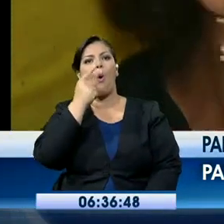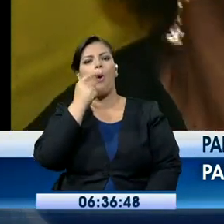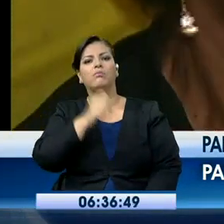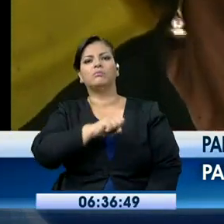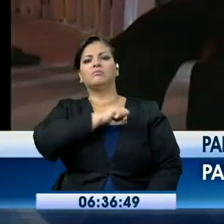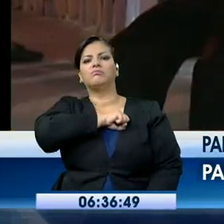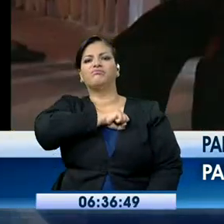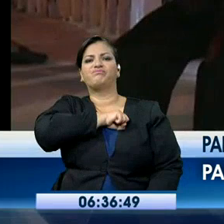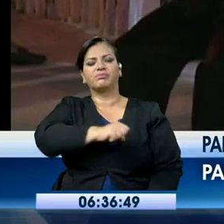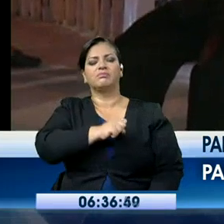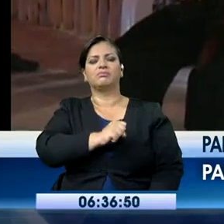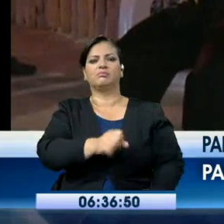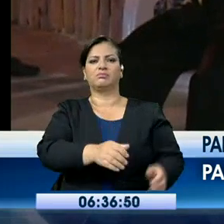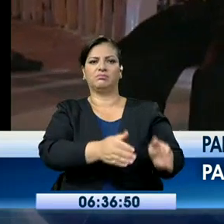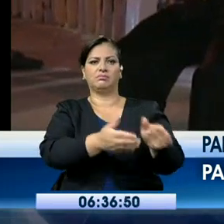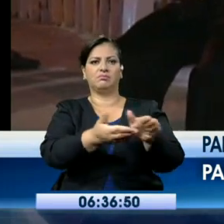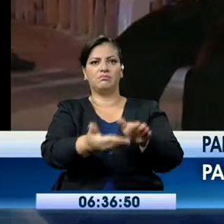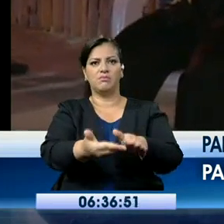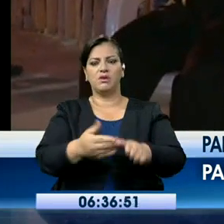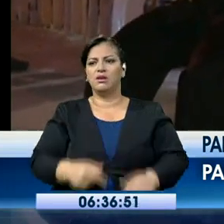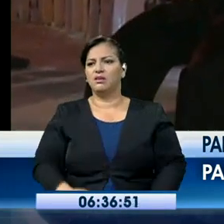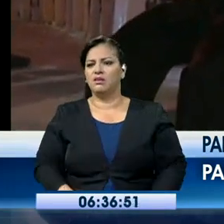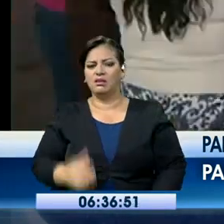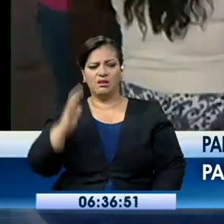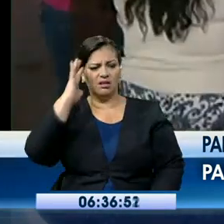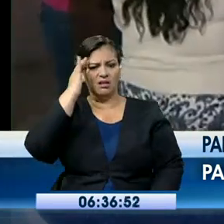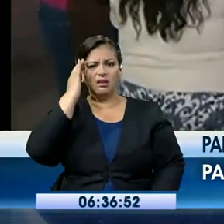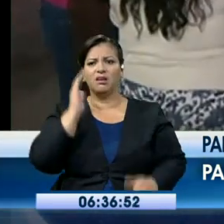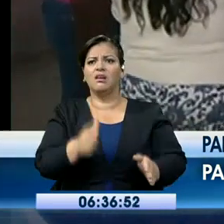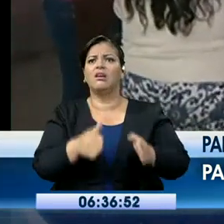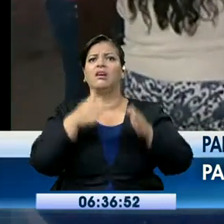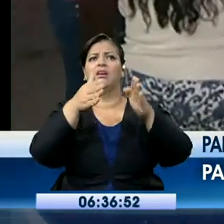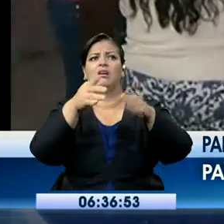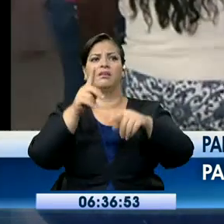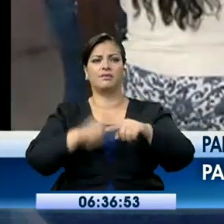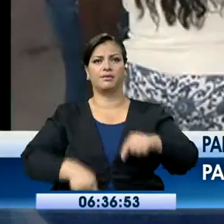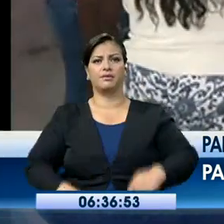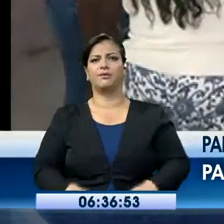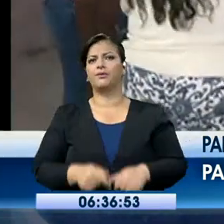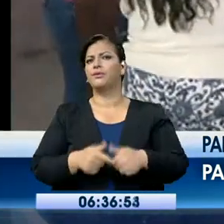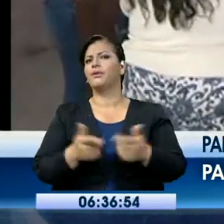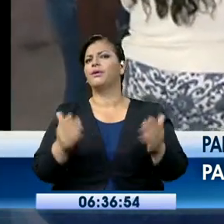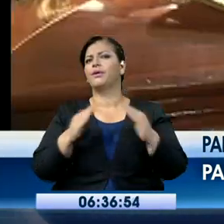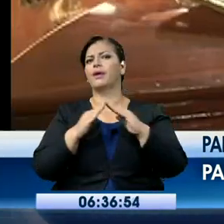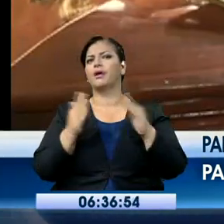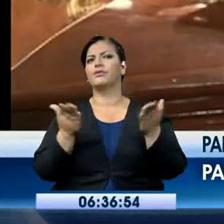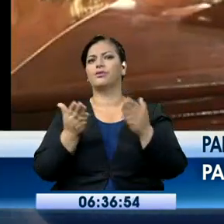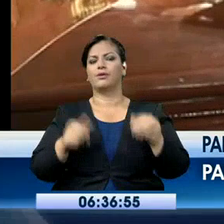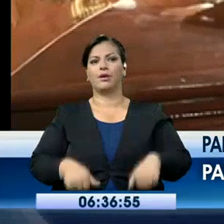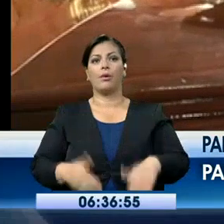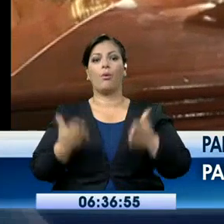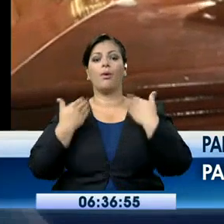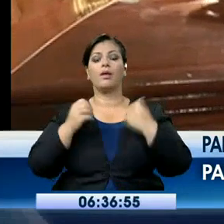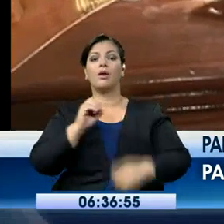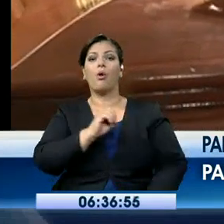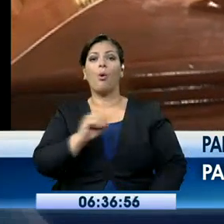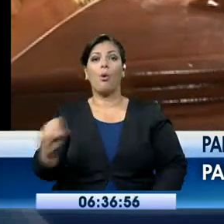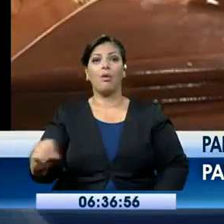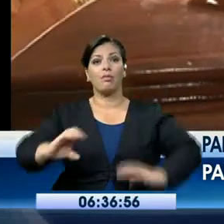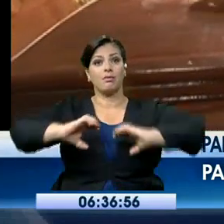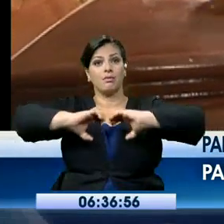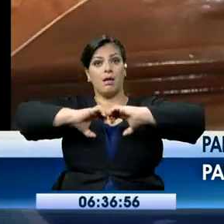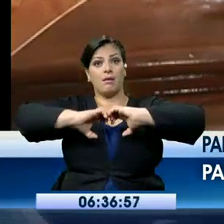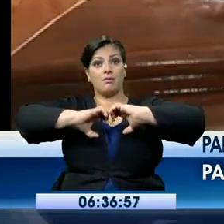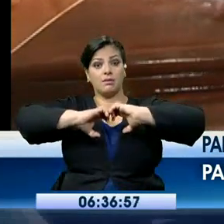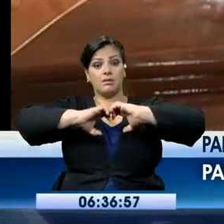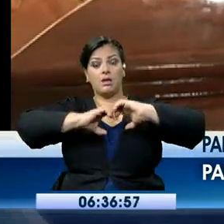velados en la cooperativa Virgen del Cisne, Manzana 682, Solar 20, en el sector de San Eduardo, al oeste de Guayaquil.